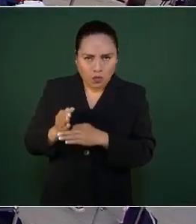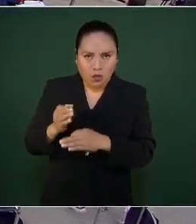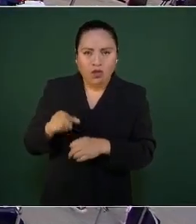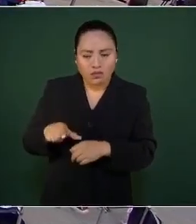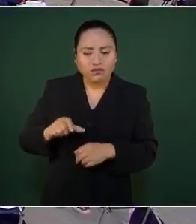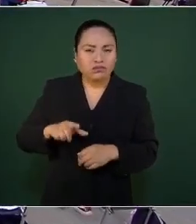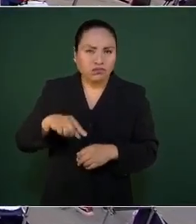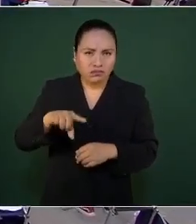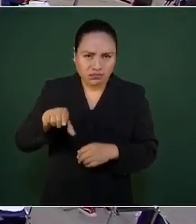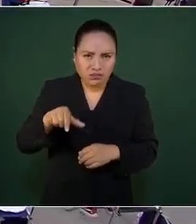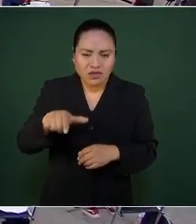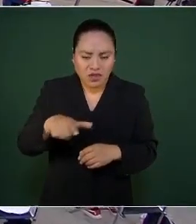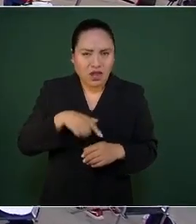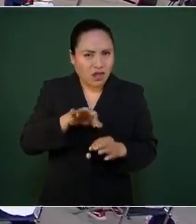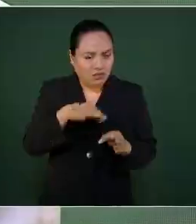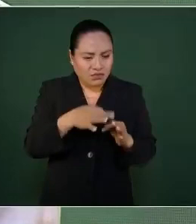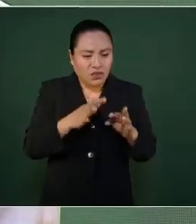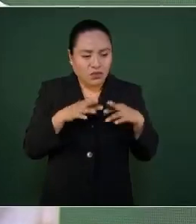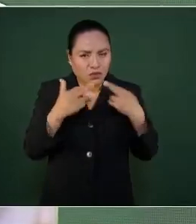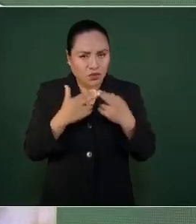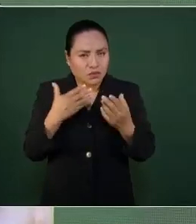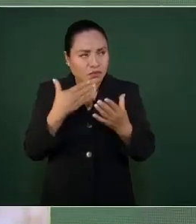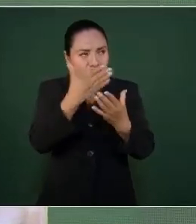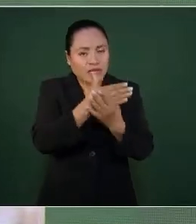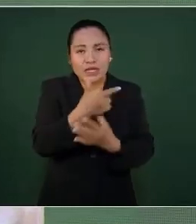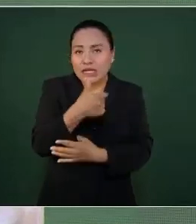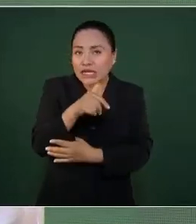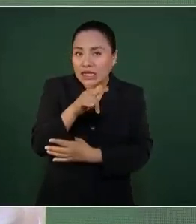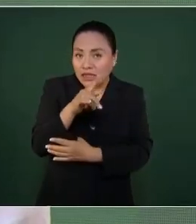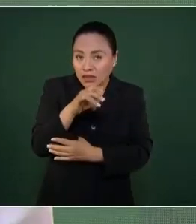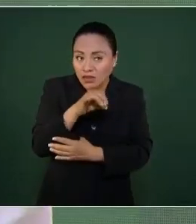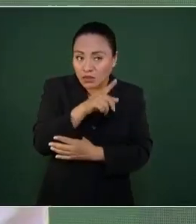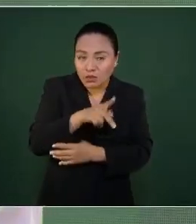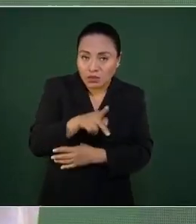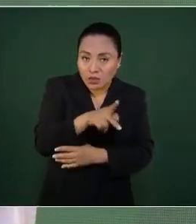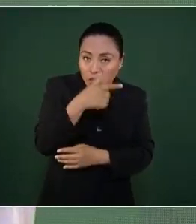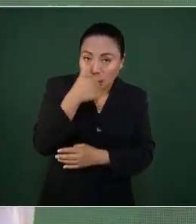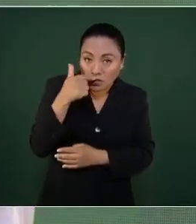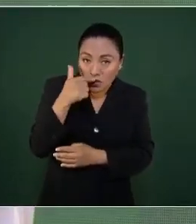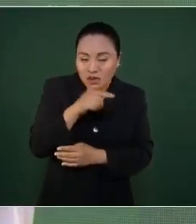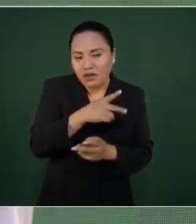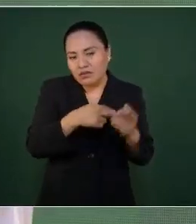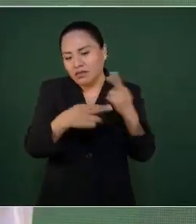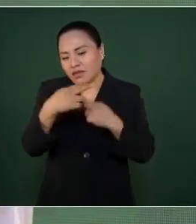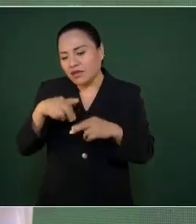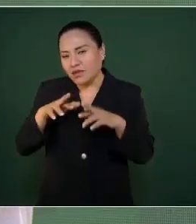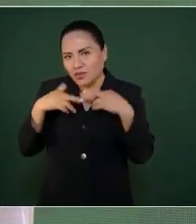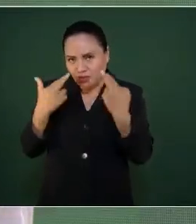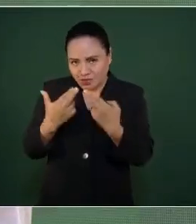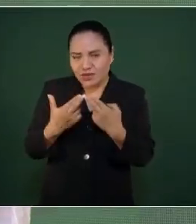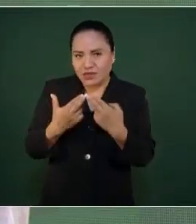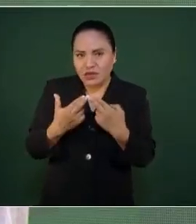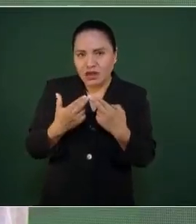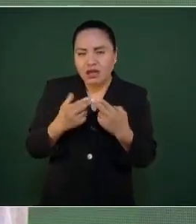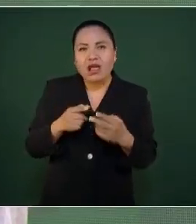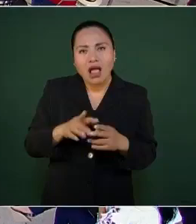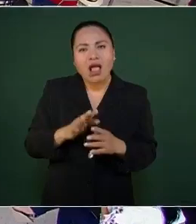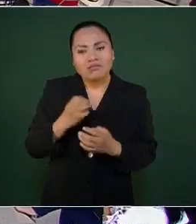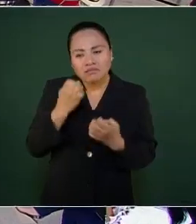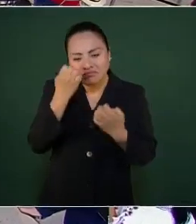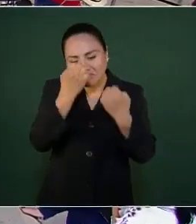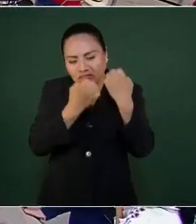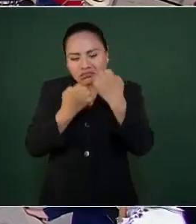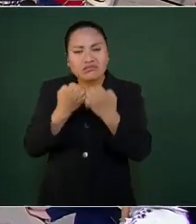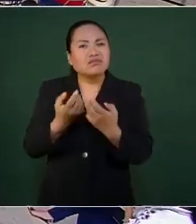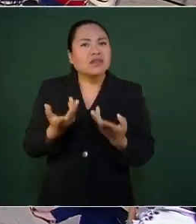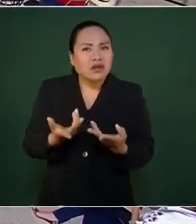gobernadoras, vamos a hacer una evaluación de cómo vamos